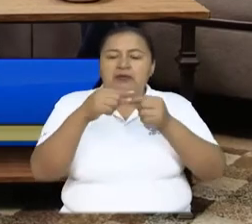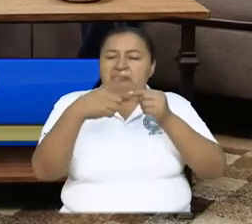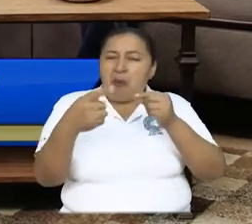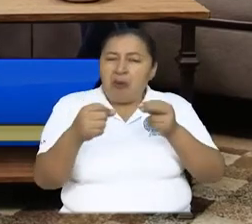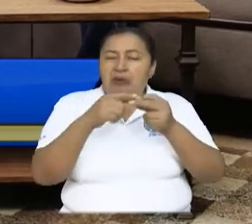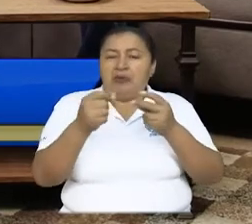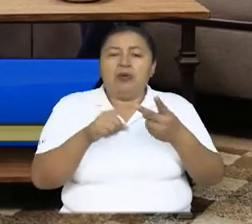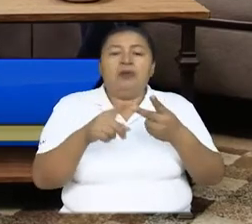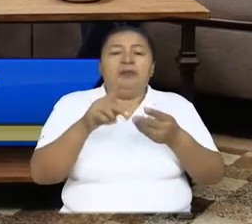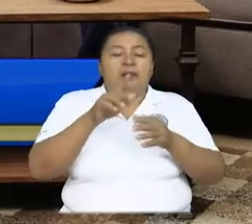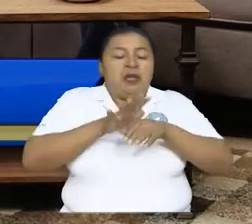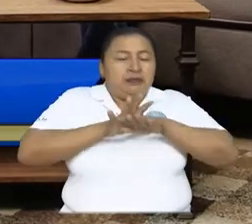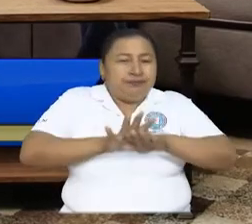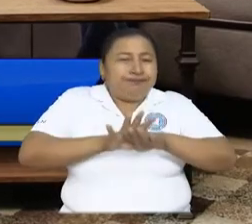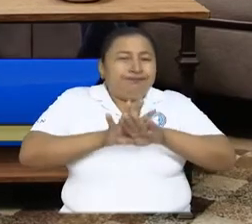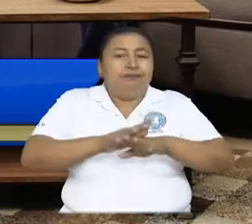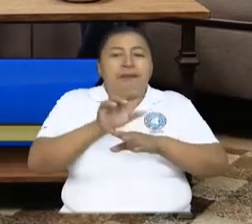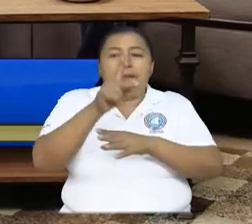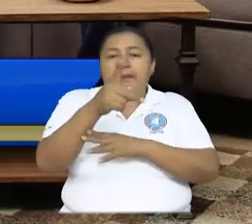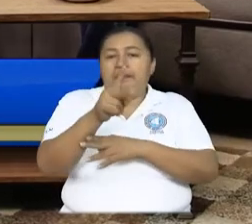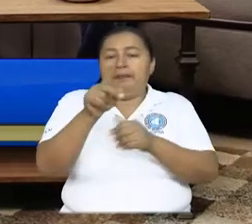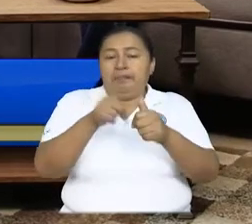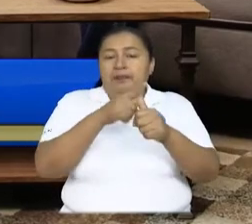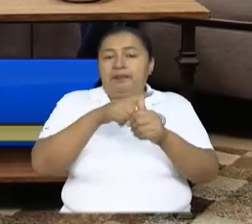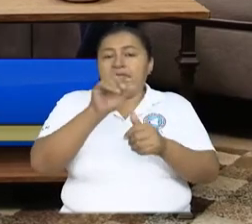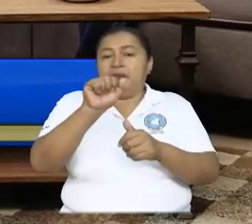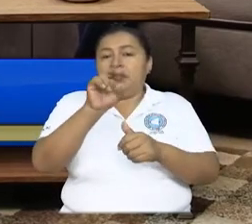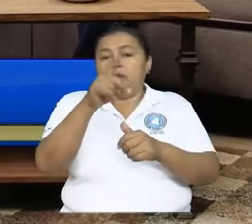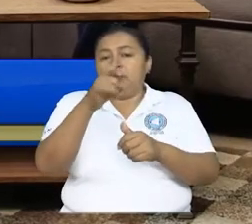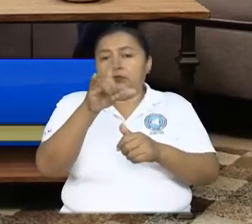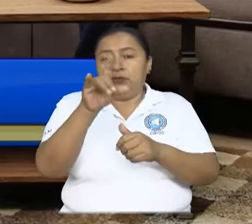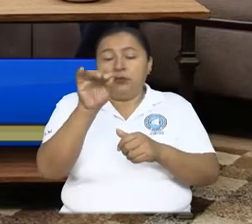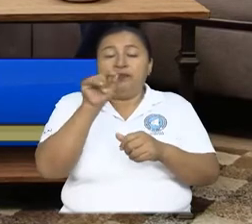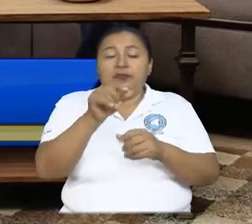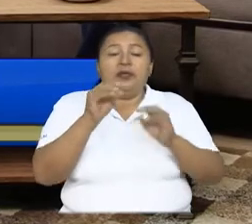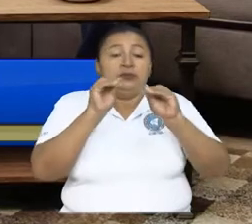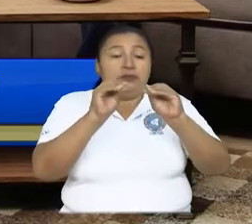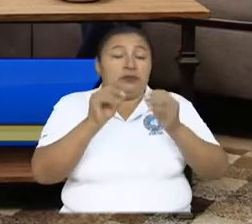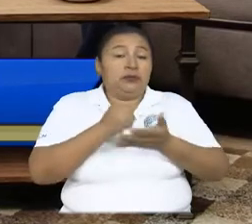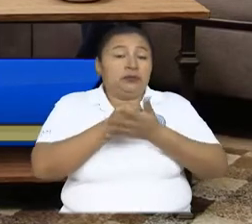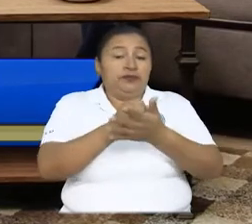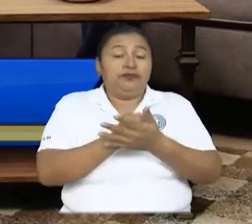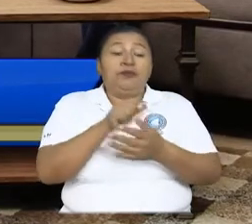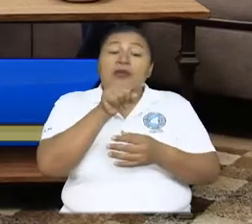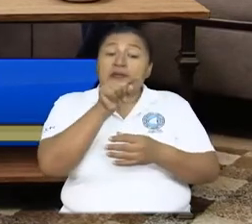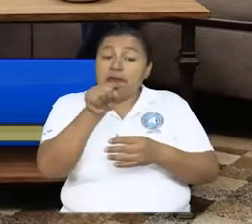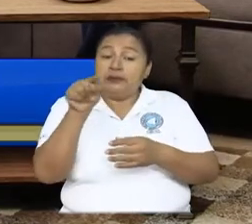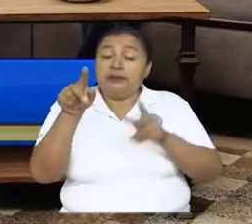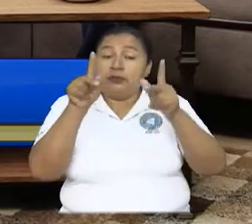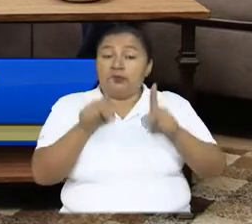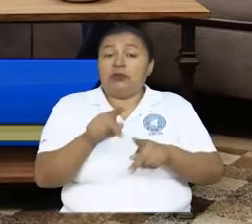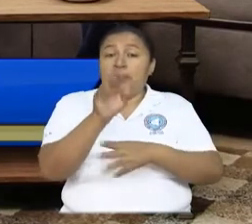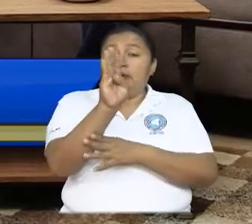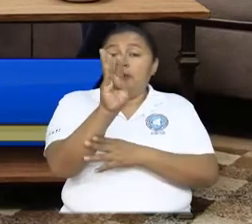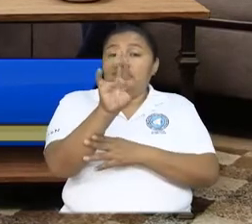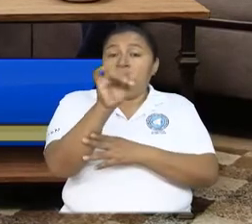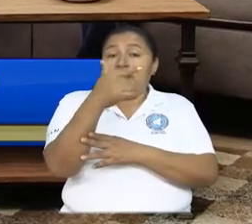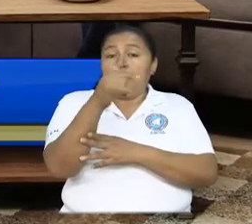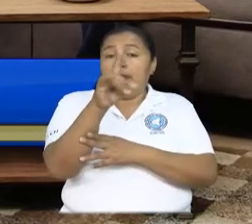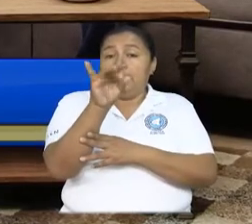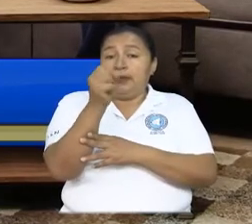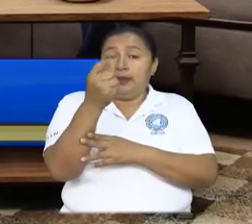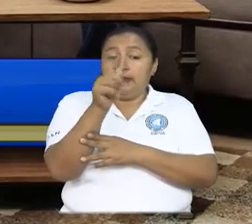capacitación darles elementos que ayuden y los brigadistas se convierten también en un actor un